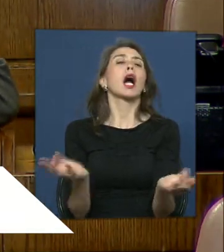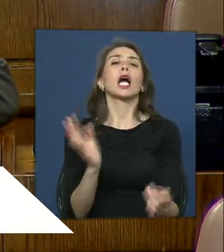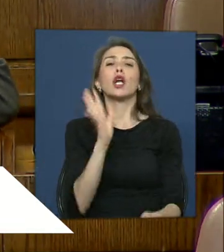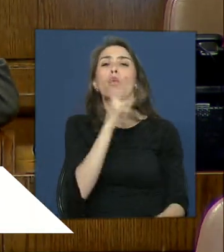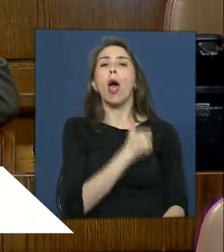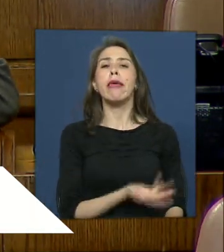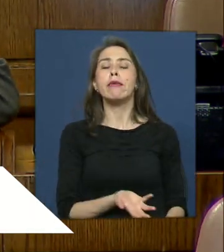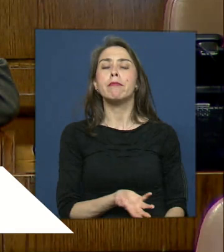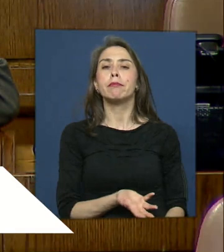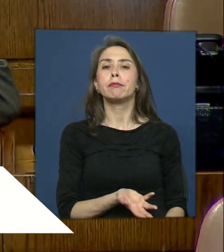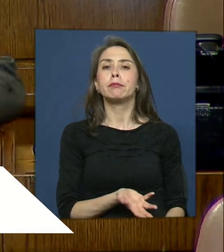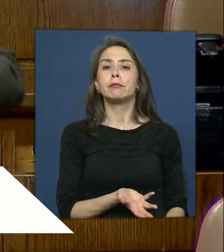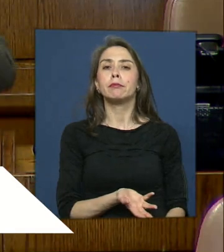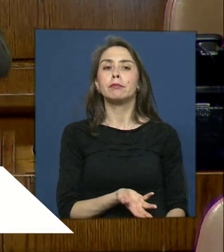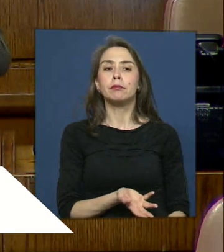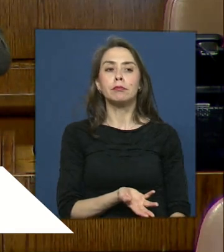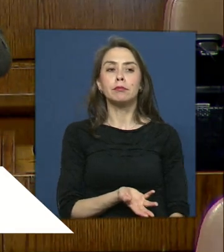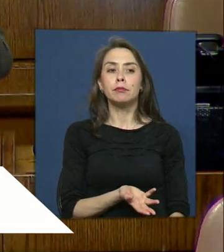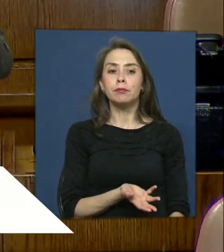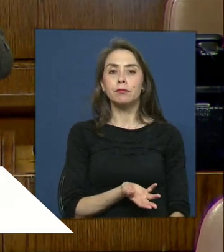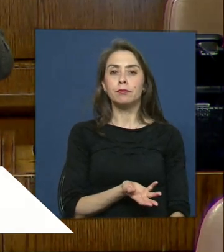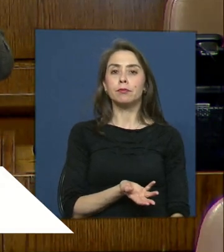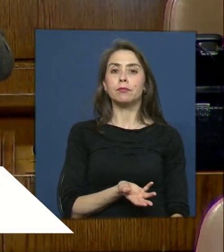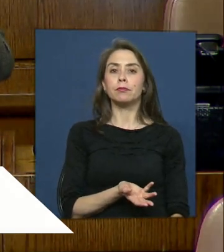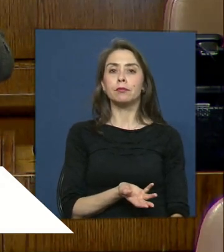contar con